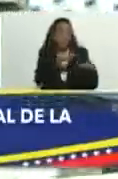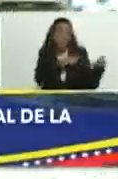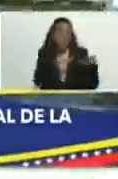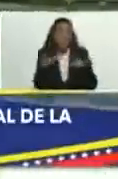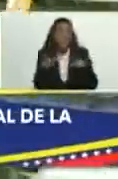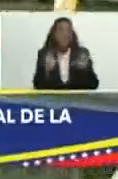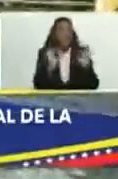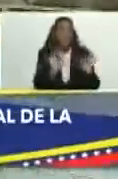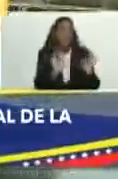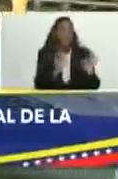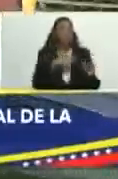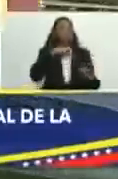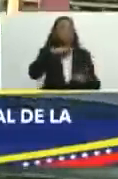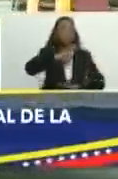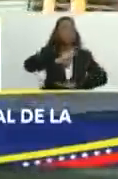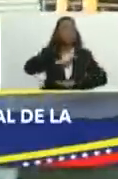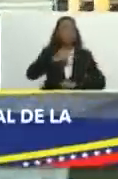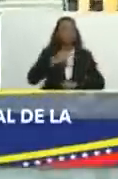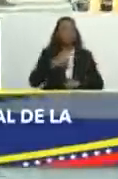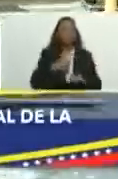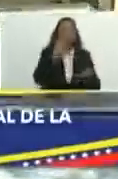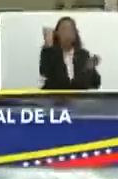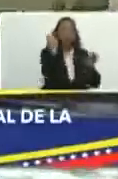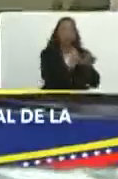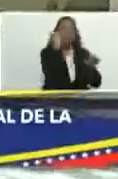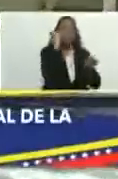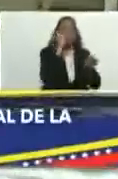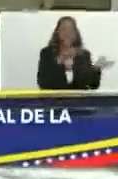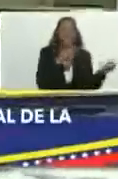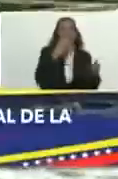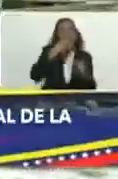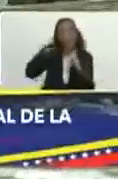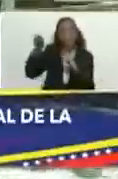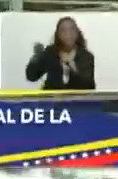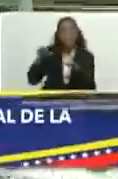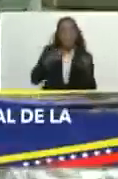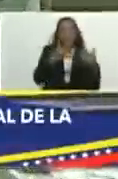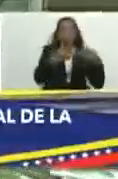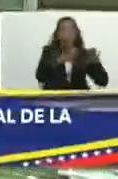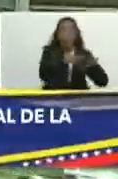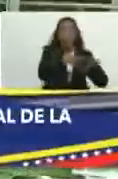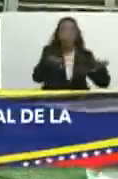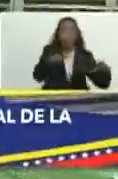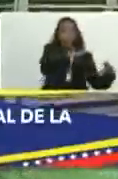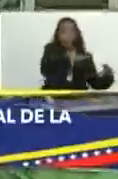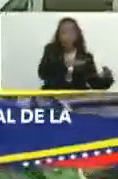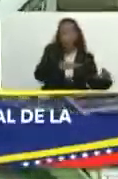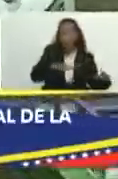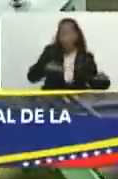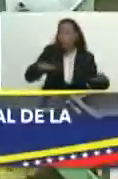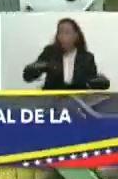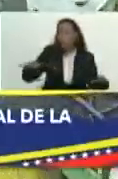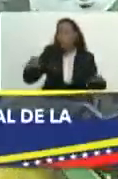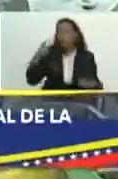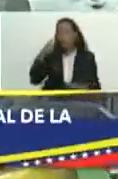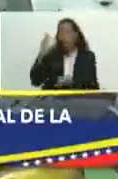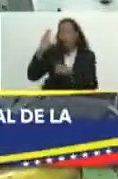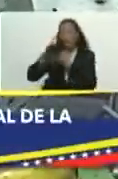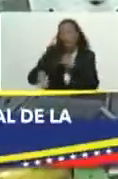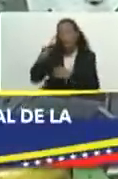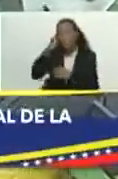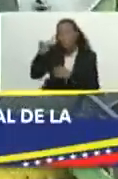está conforme, le pone su sello y lo envía por las correderas aquellas hacia las máquinas que hacen la inspección